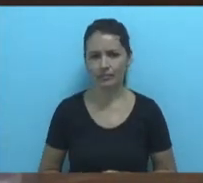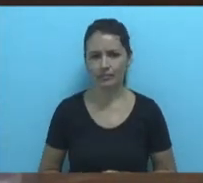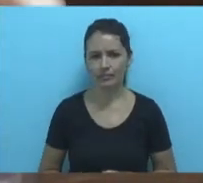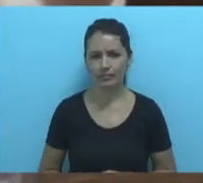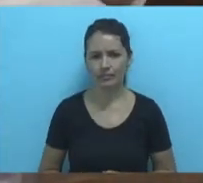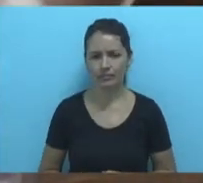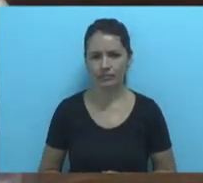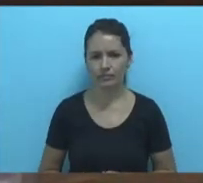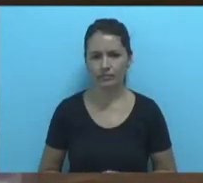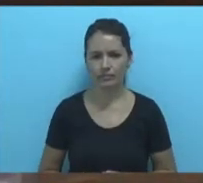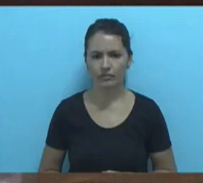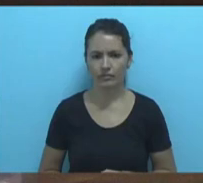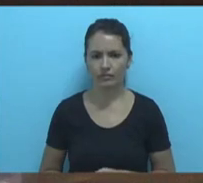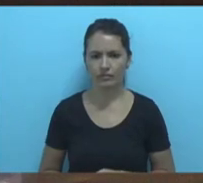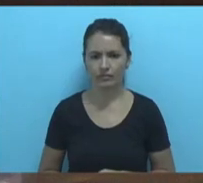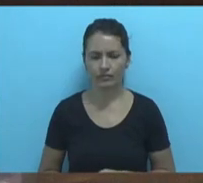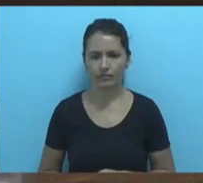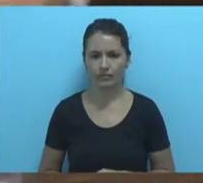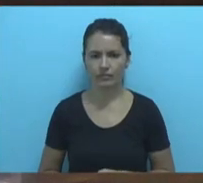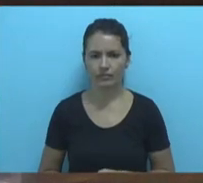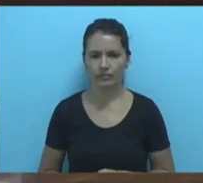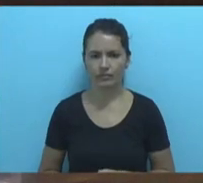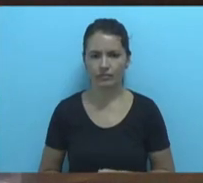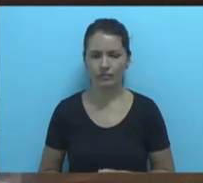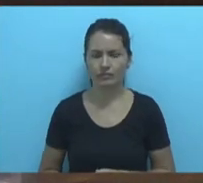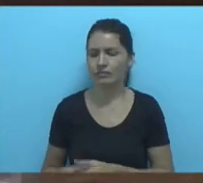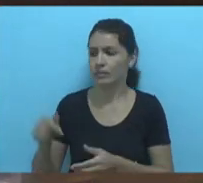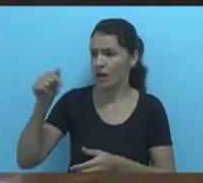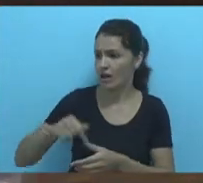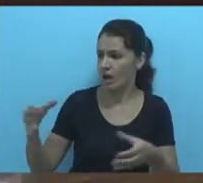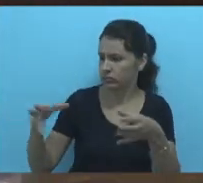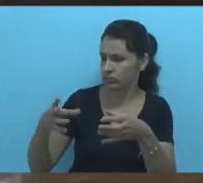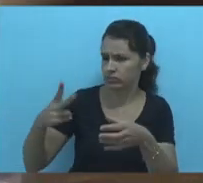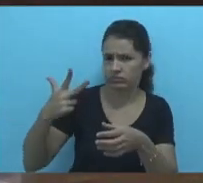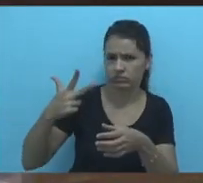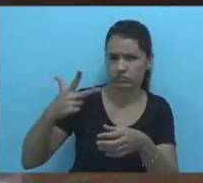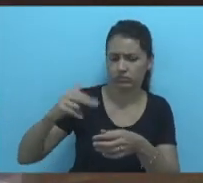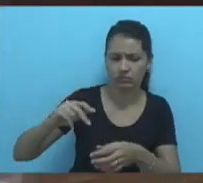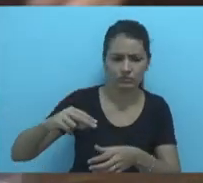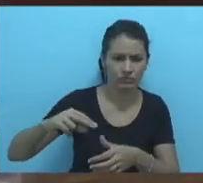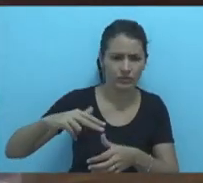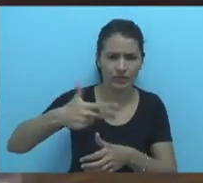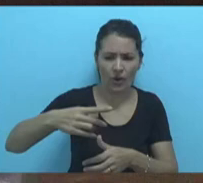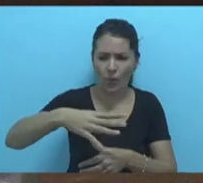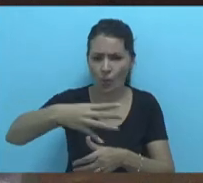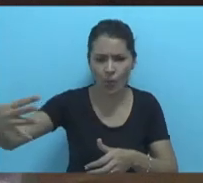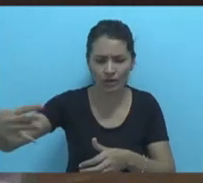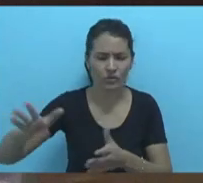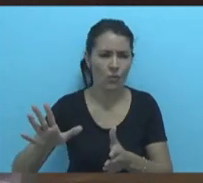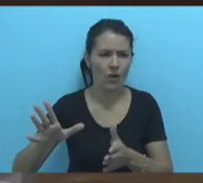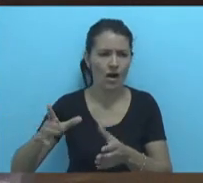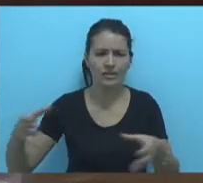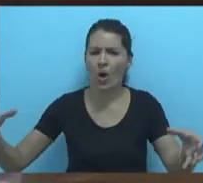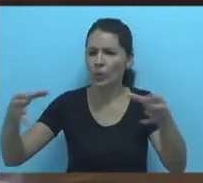pueden comprar cámaras de seguridad. Acá los vecinos, acá 3-4 cuadras, están peleando hace 6 meses